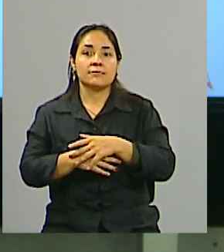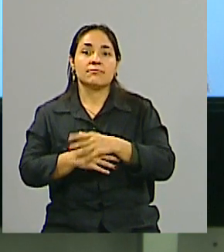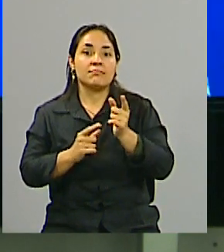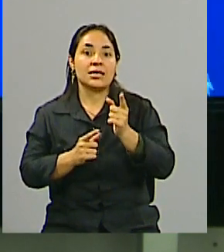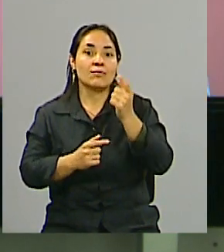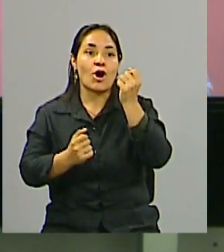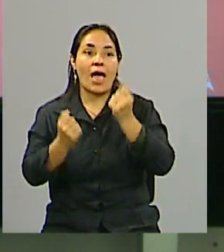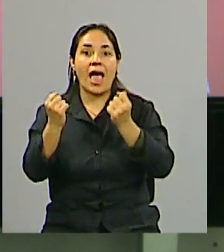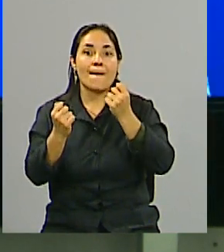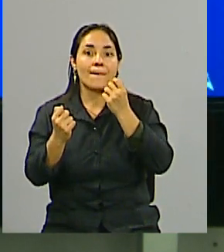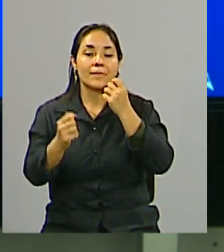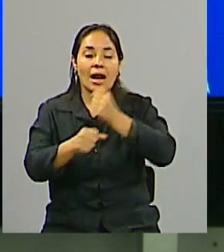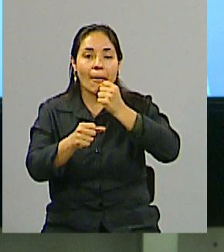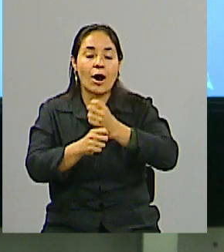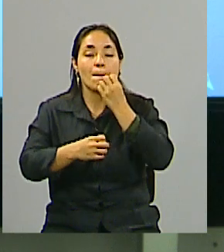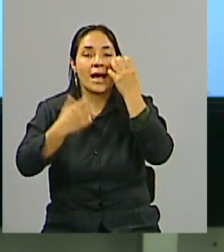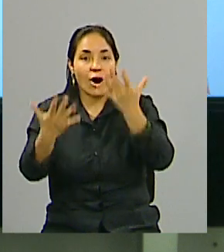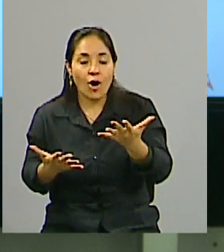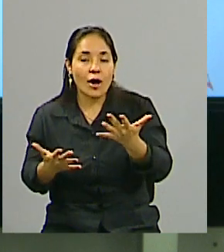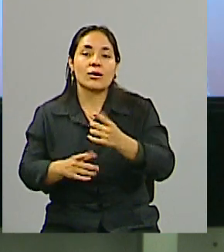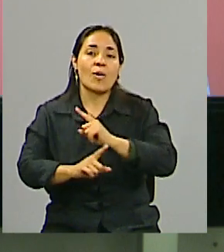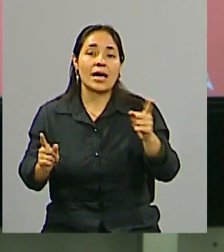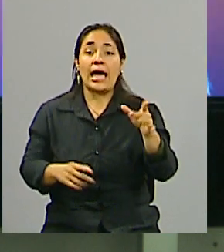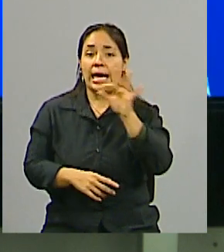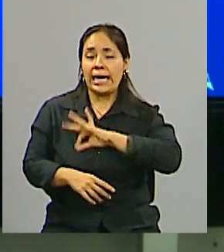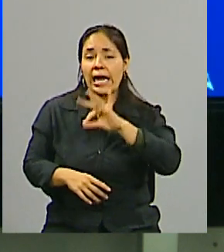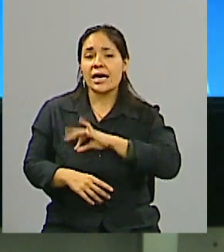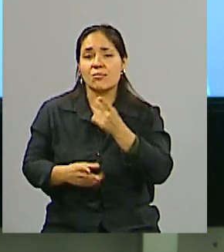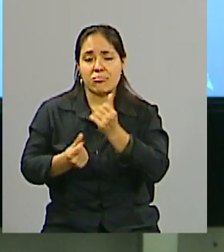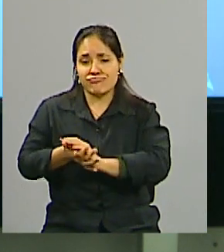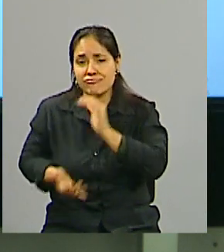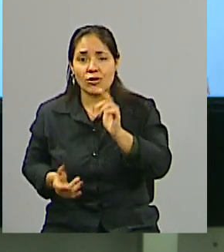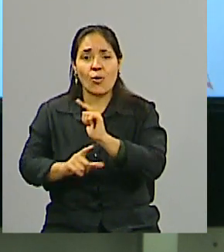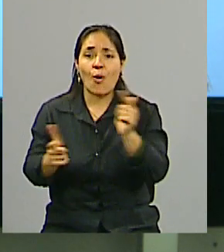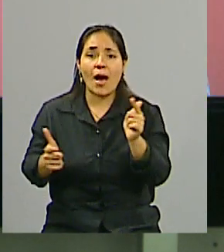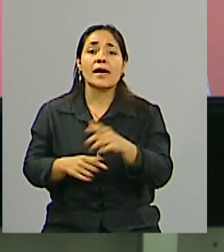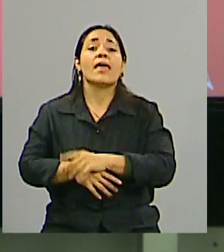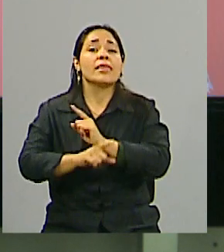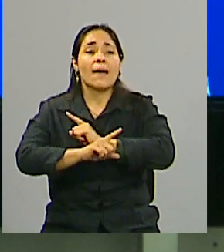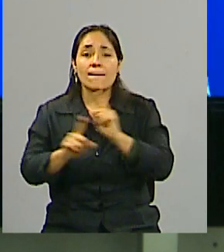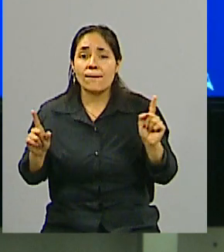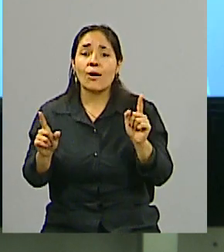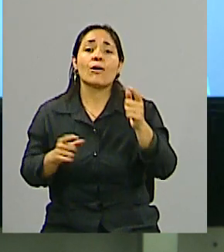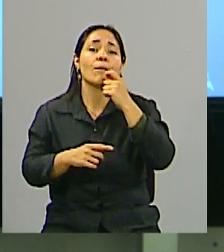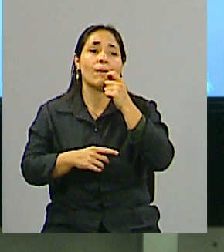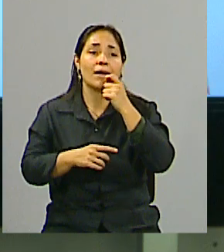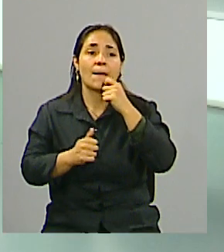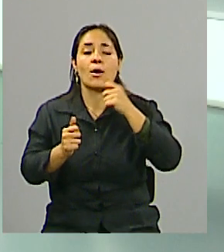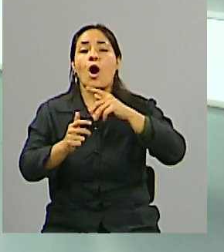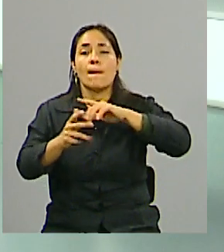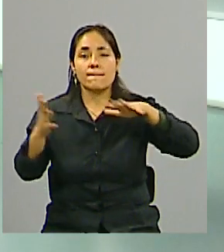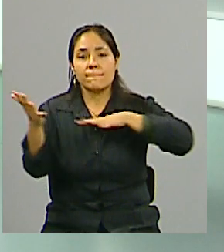sostiene la mejora en el empleo, no hay creación de riqueza y de empleo genuino y no vierte ese desarrollo al resto de la